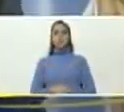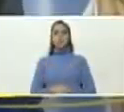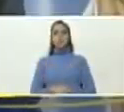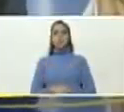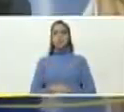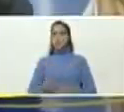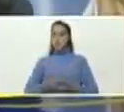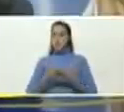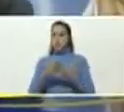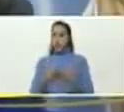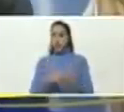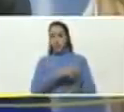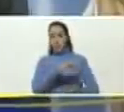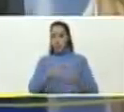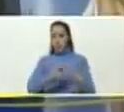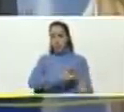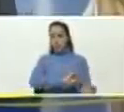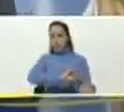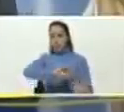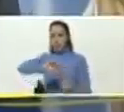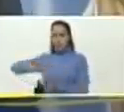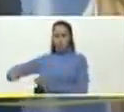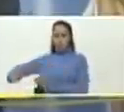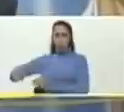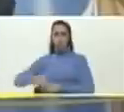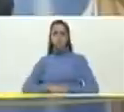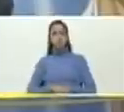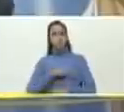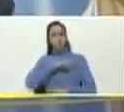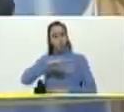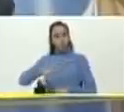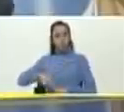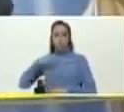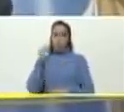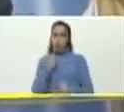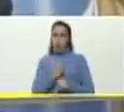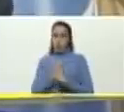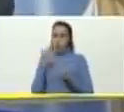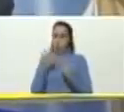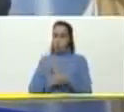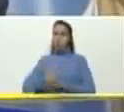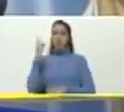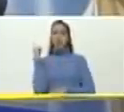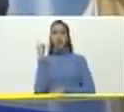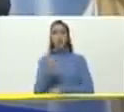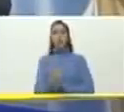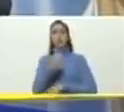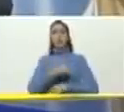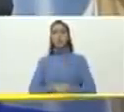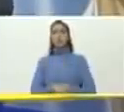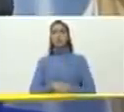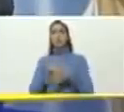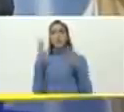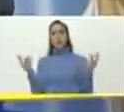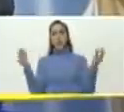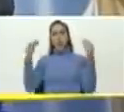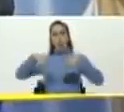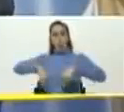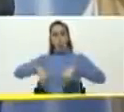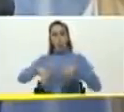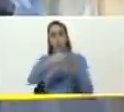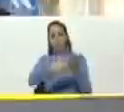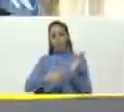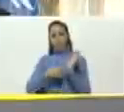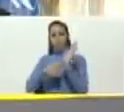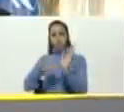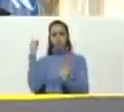dejamos los ruidos de lado y nos empeñamos en trabajar en el cumplimiento de este acuerdo entre